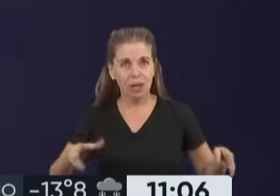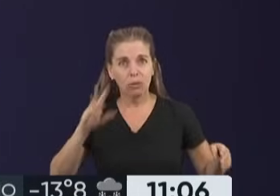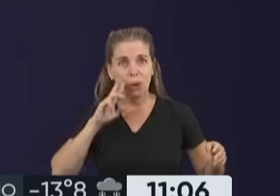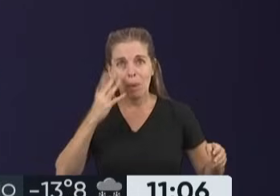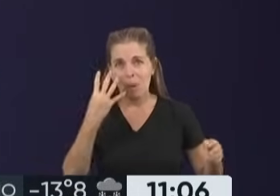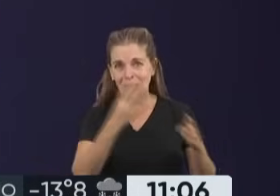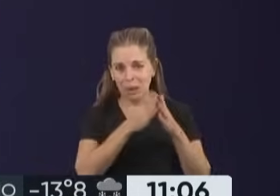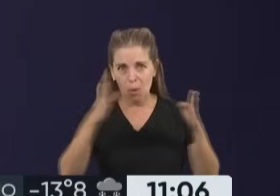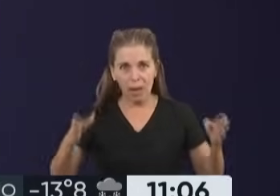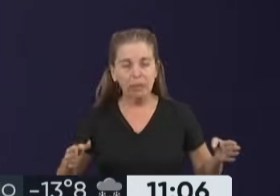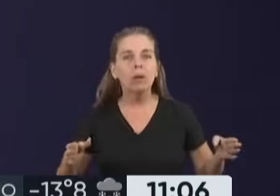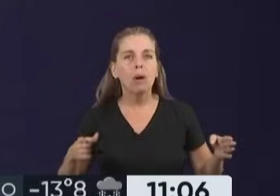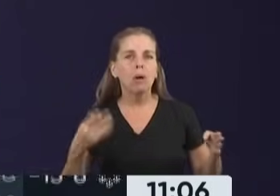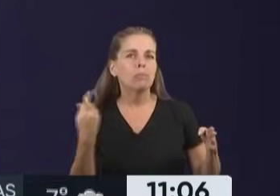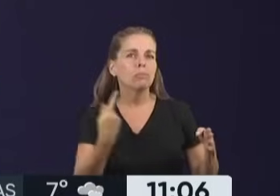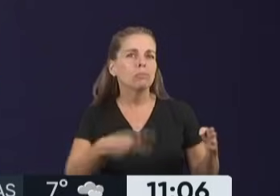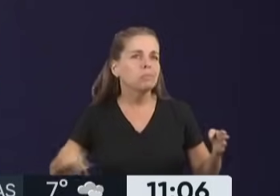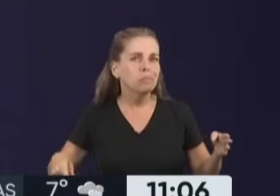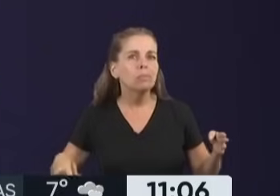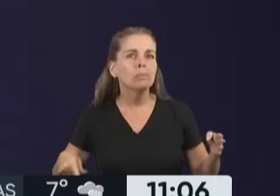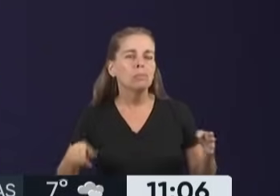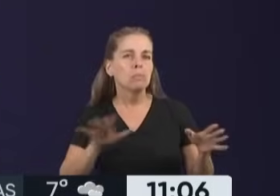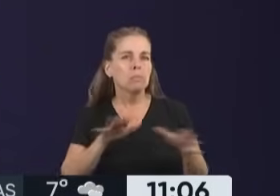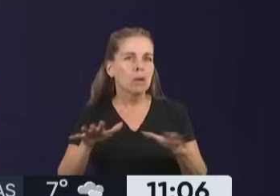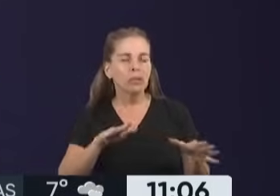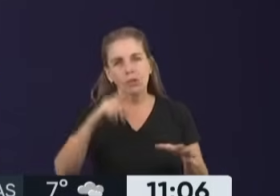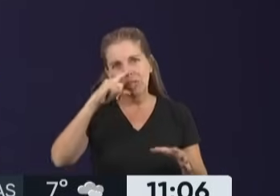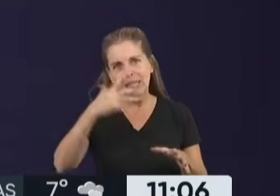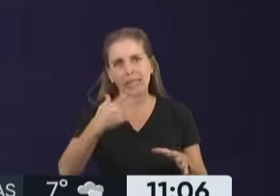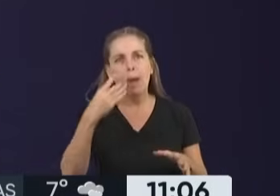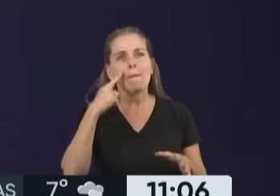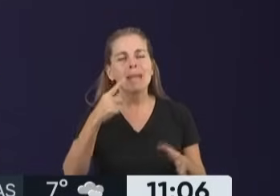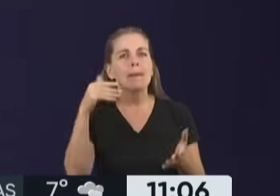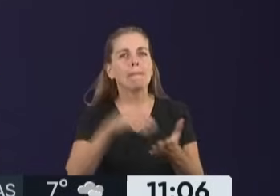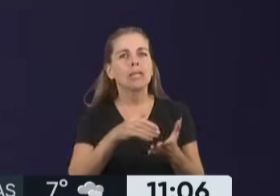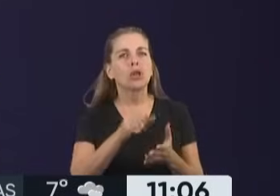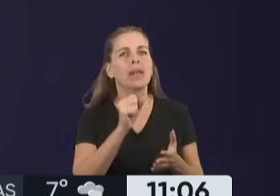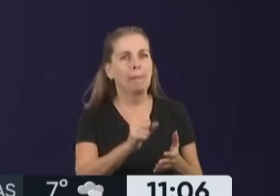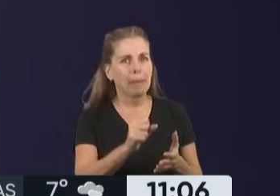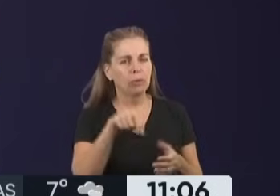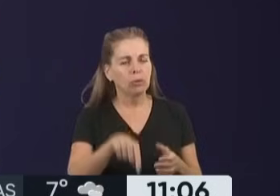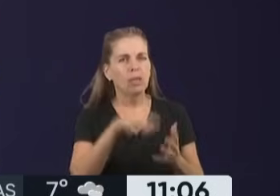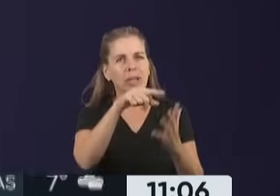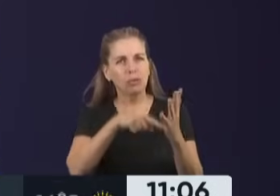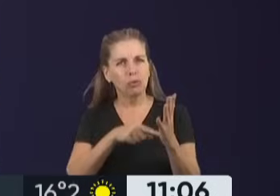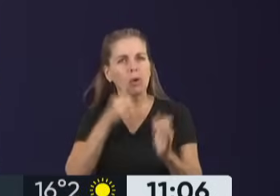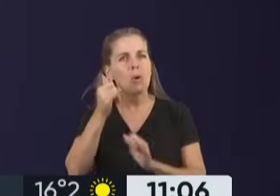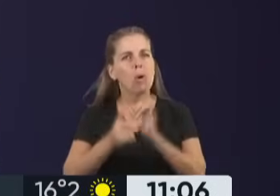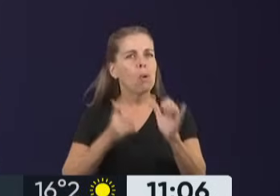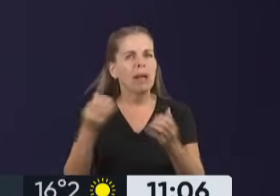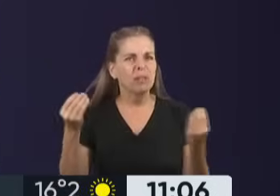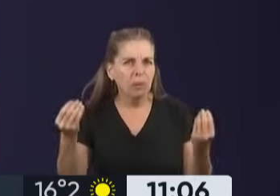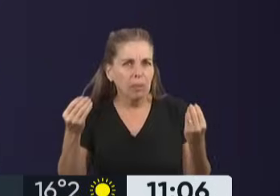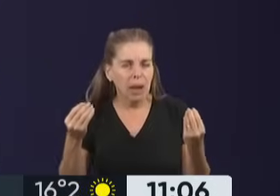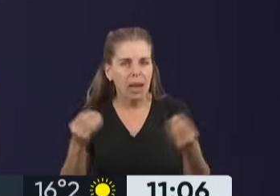en torno a los casi 75.000 millones de pesos. Este dato lo cuento para